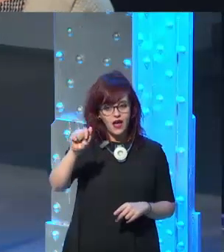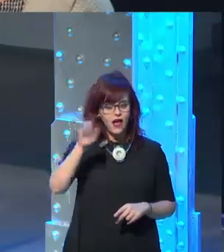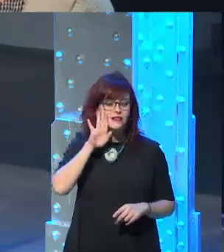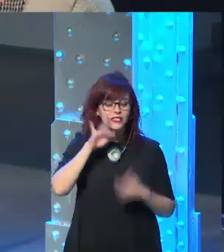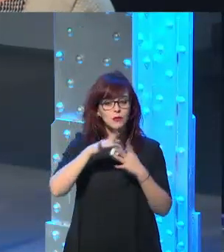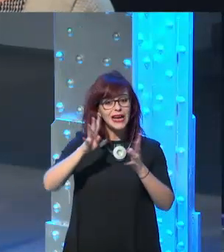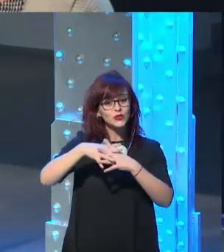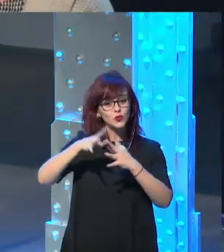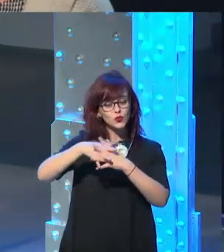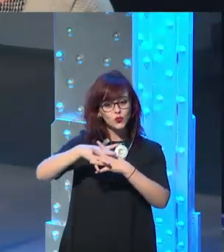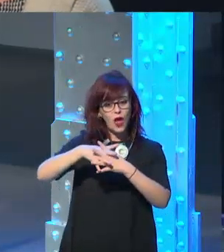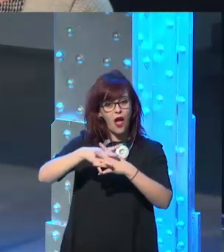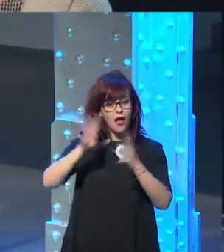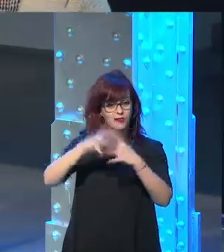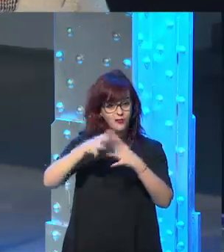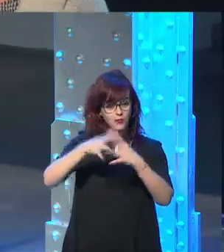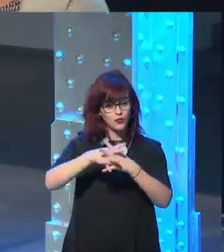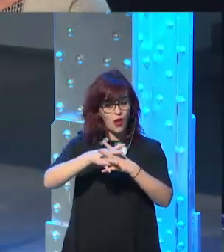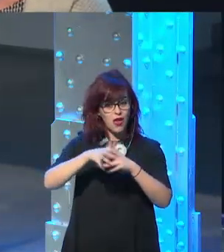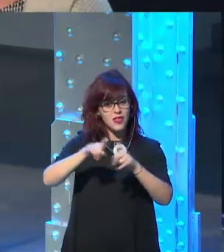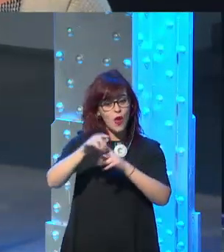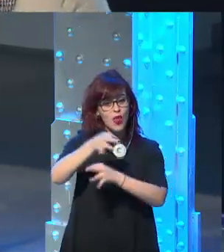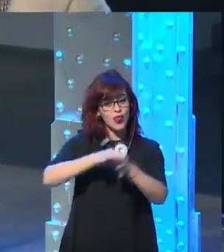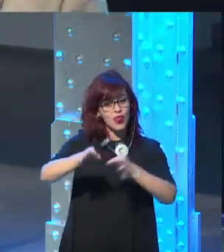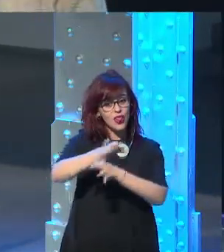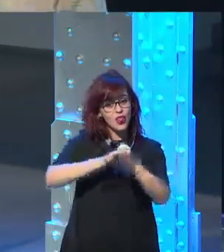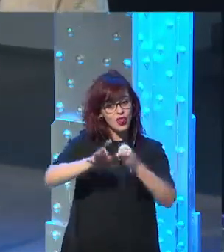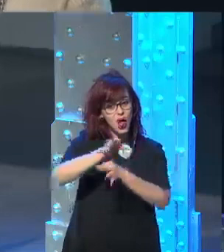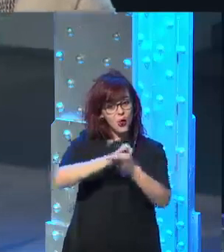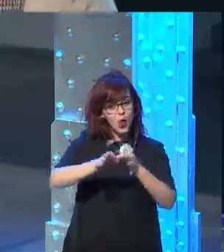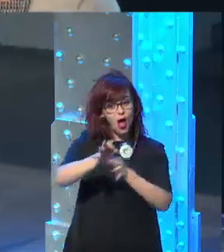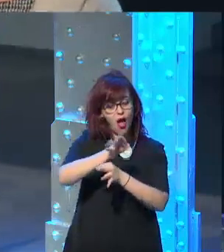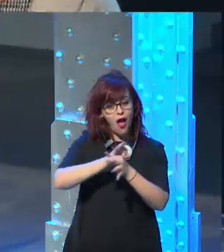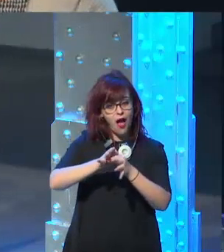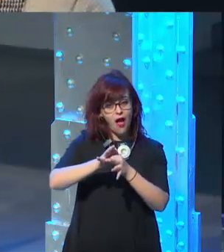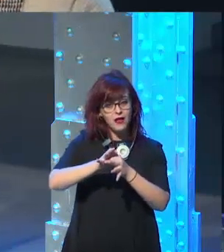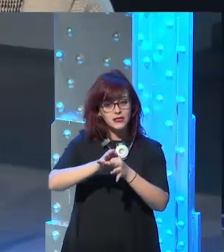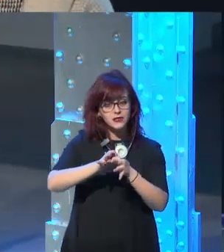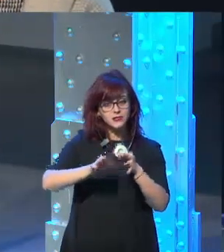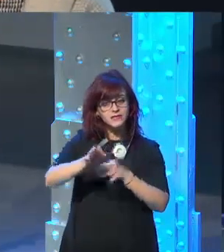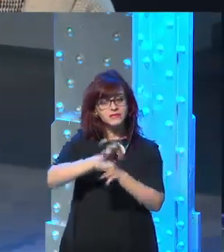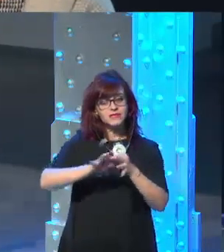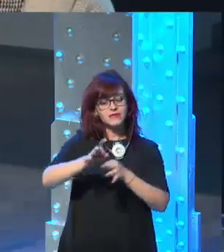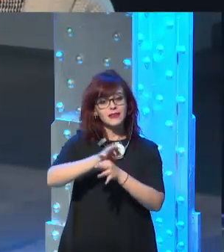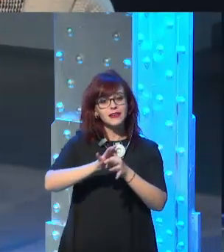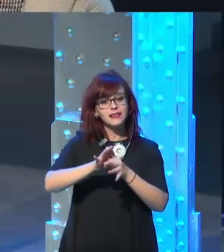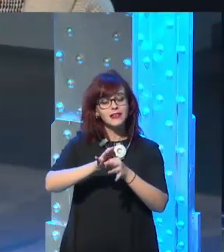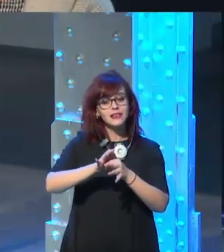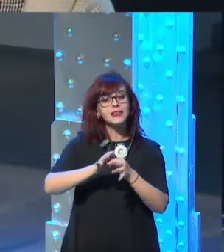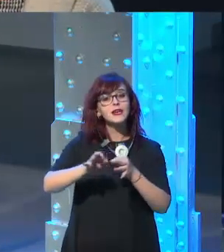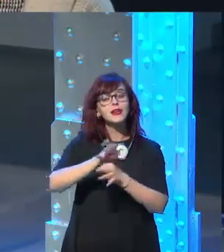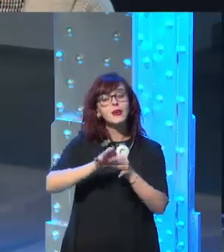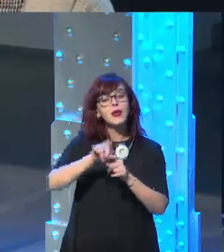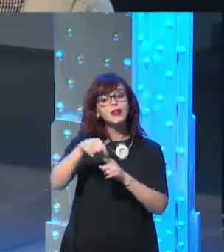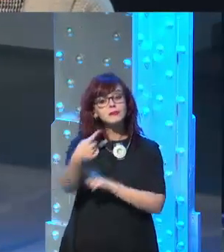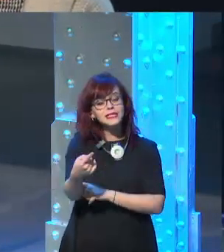Eran estructuras como las que hay en las células y tienen toda, es como